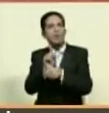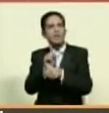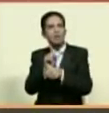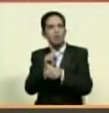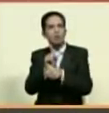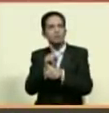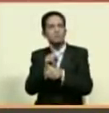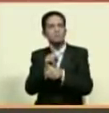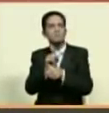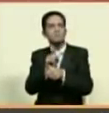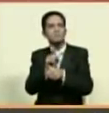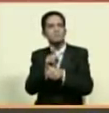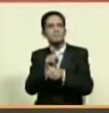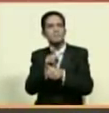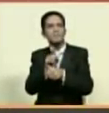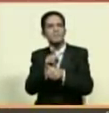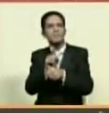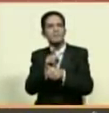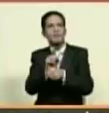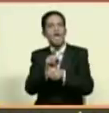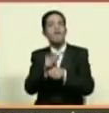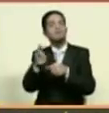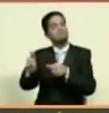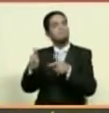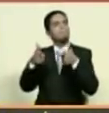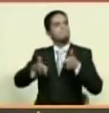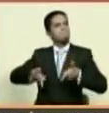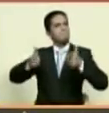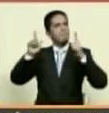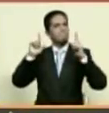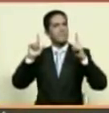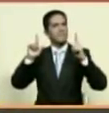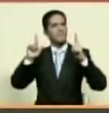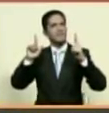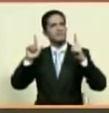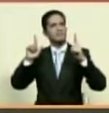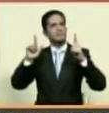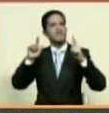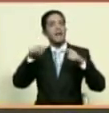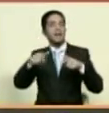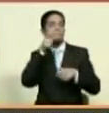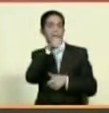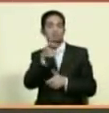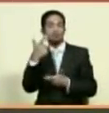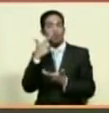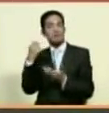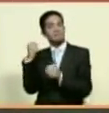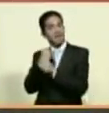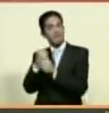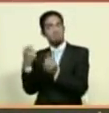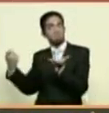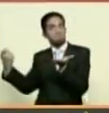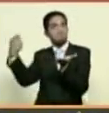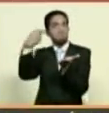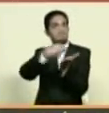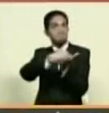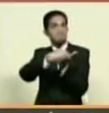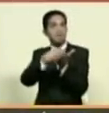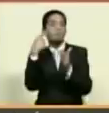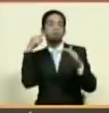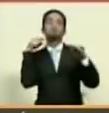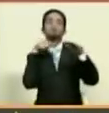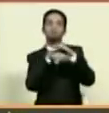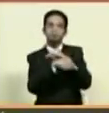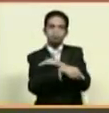fluctuante, y que ha permitido a los inversionistas tener acceso a una